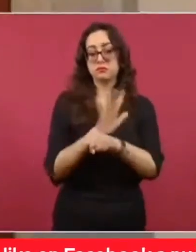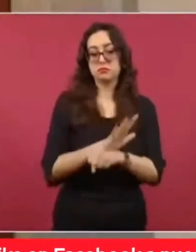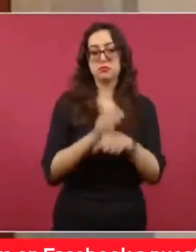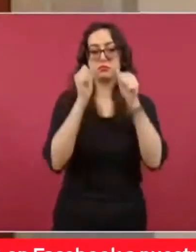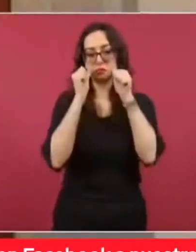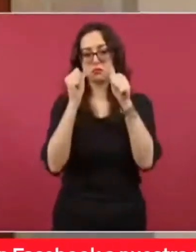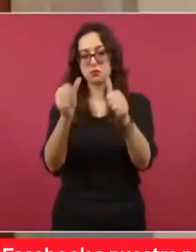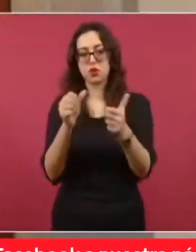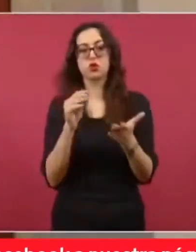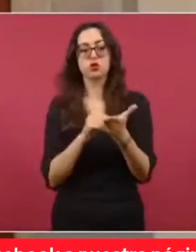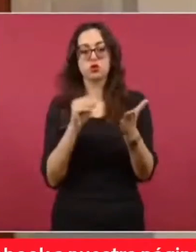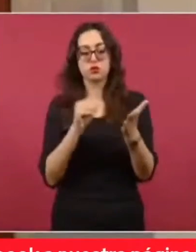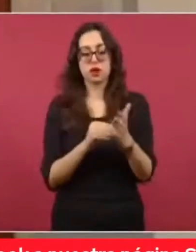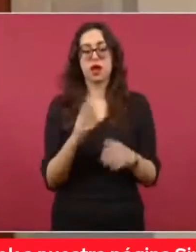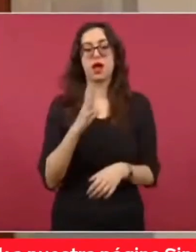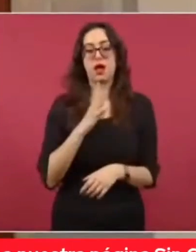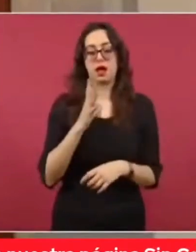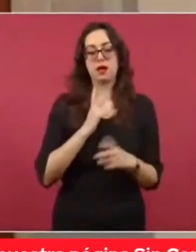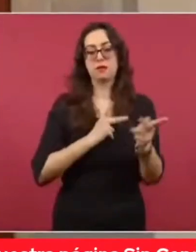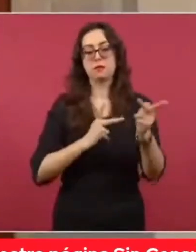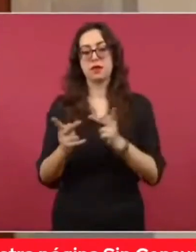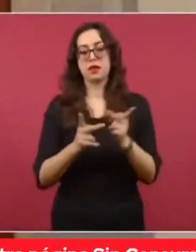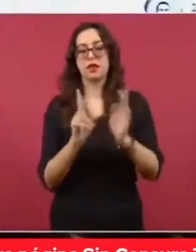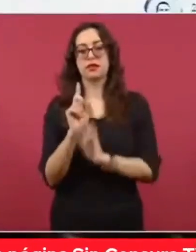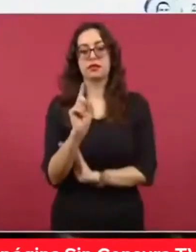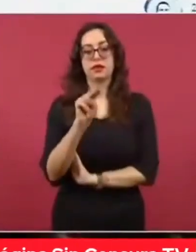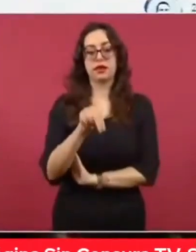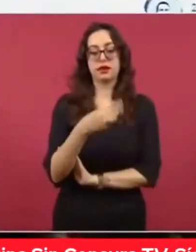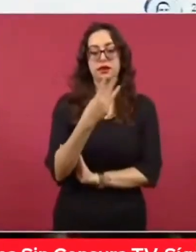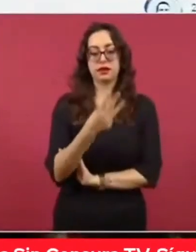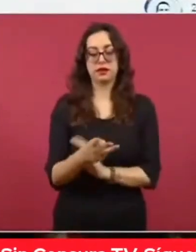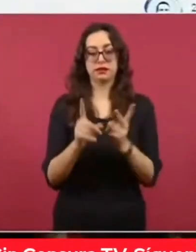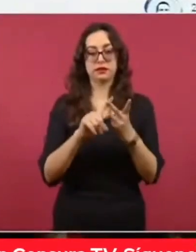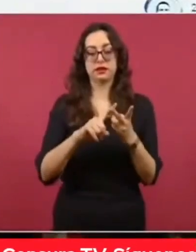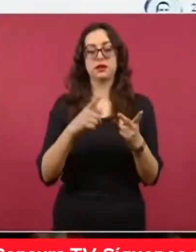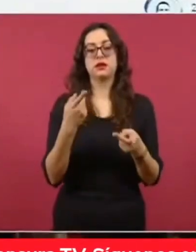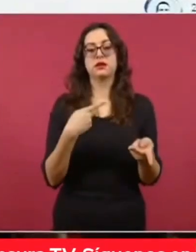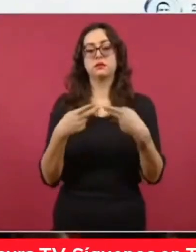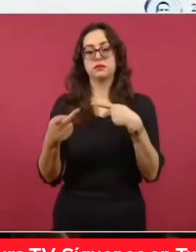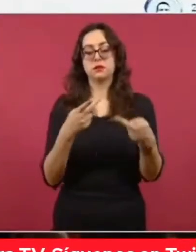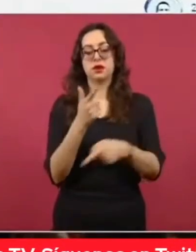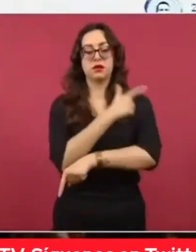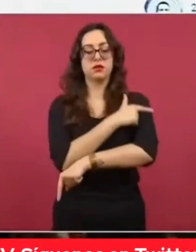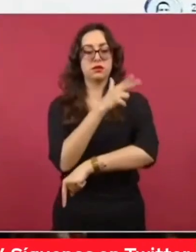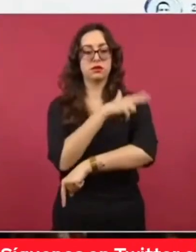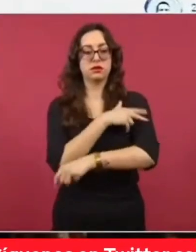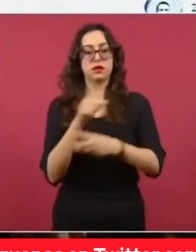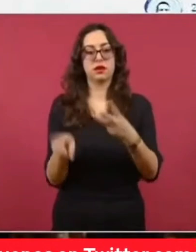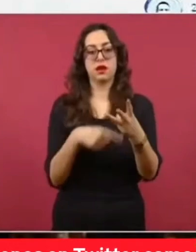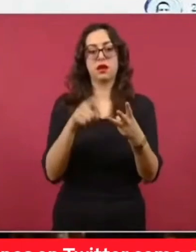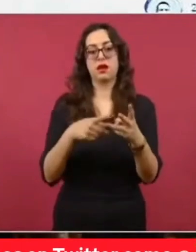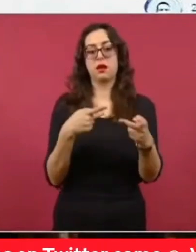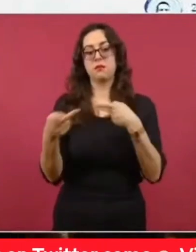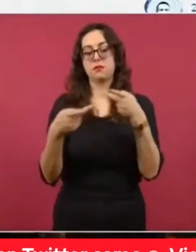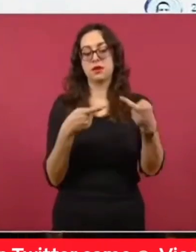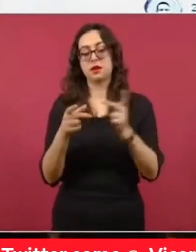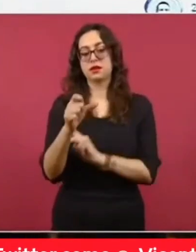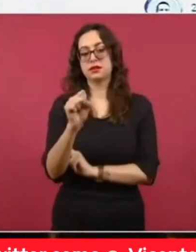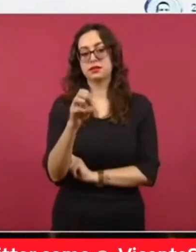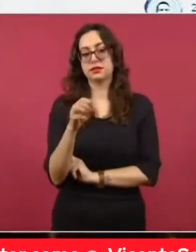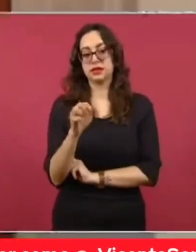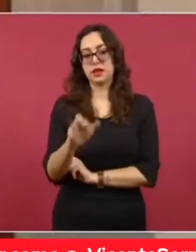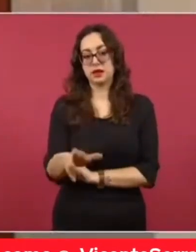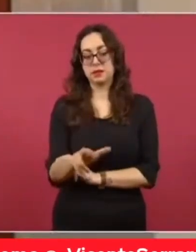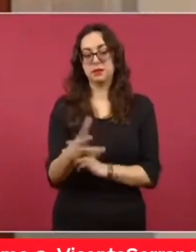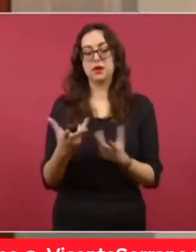a través del plan Dn tres de la defensa el plan de la guardia nacional y plan Marina se atendieron ciento veinticuatro personas